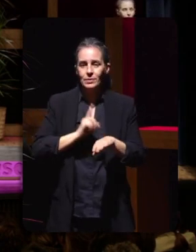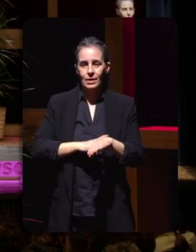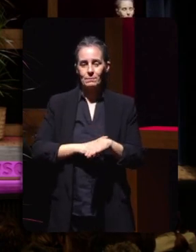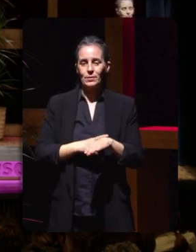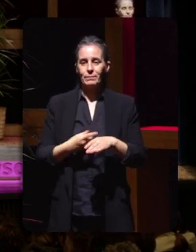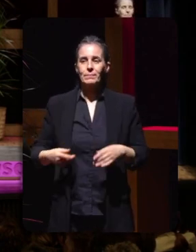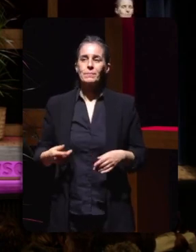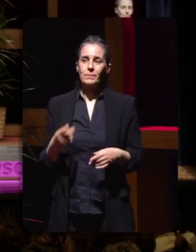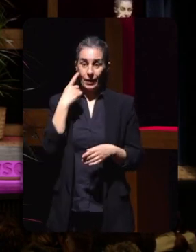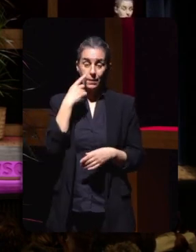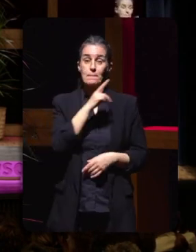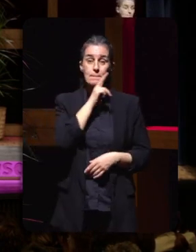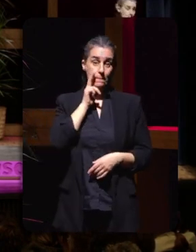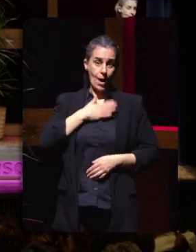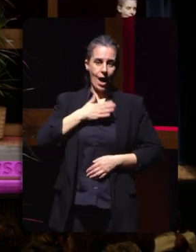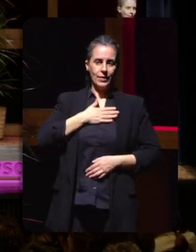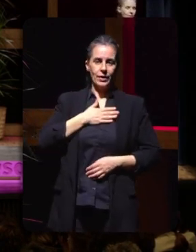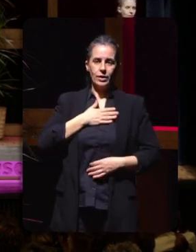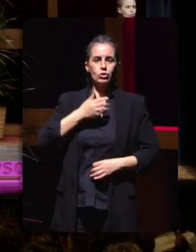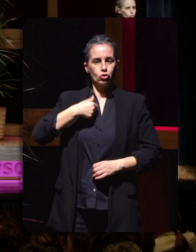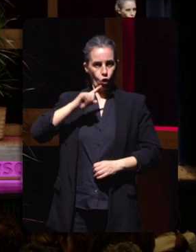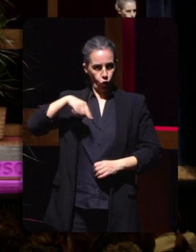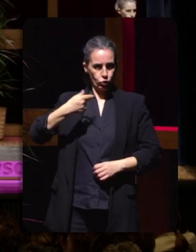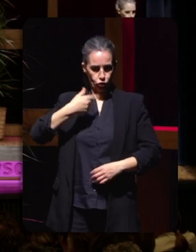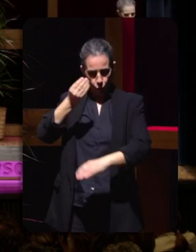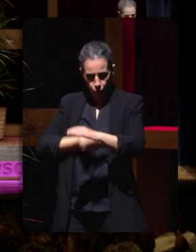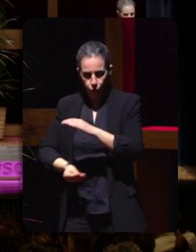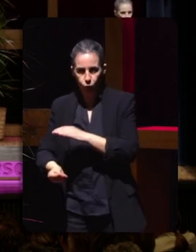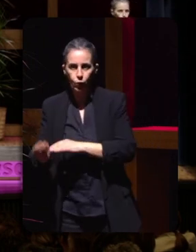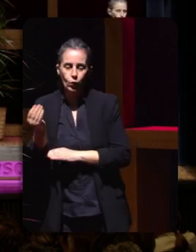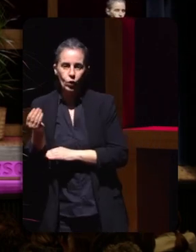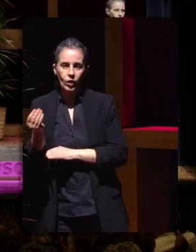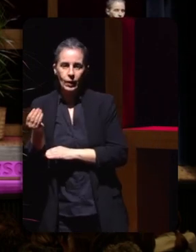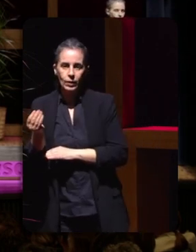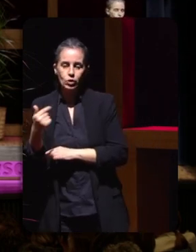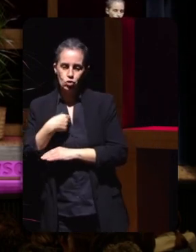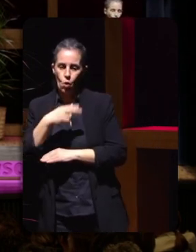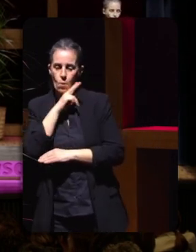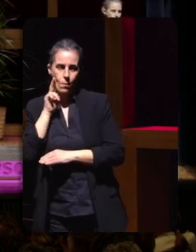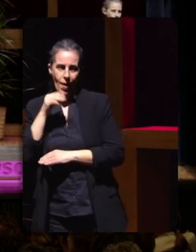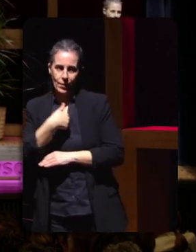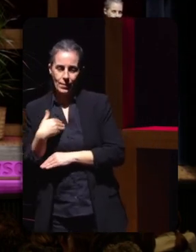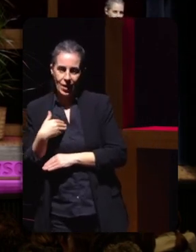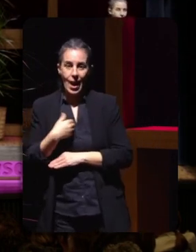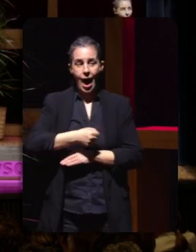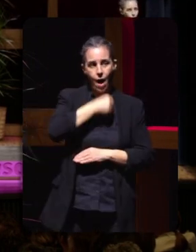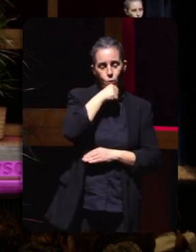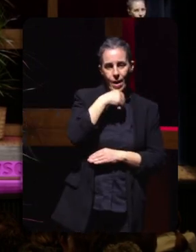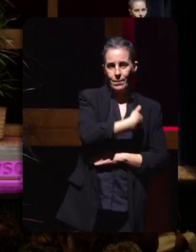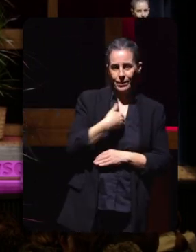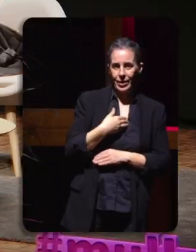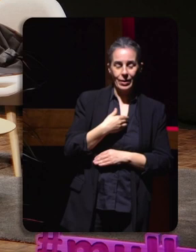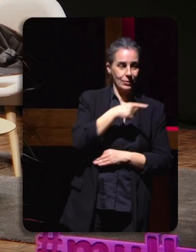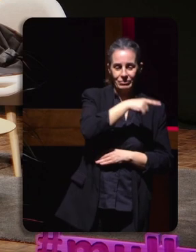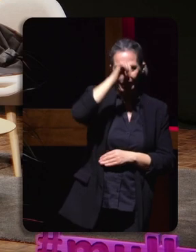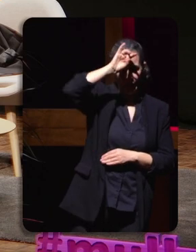o sea Claro mi madre cuando yo fui madre que dices Bueno no habrá tanta diferencia entre una madre y otra madre o sea como que las abuelas las abuelas están flipando O sea